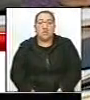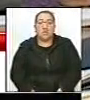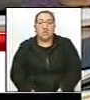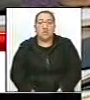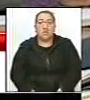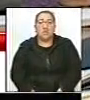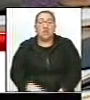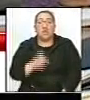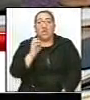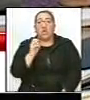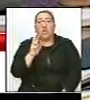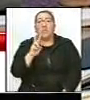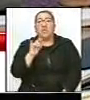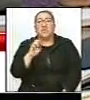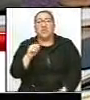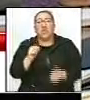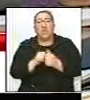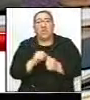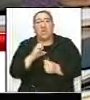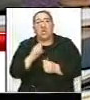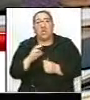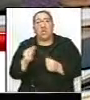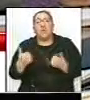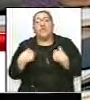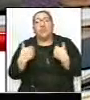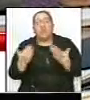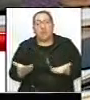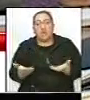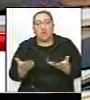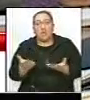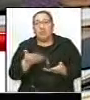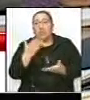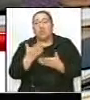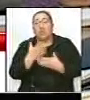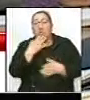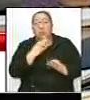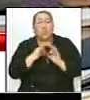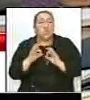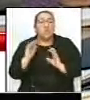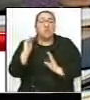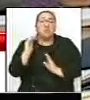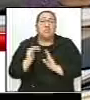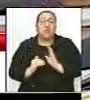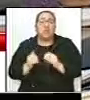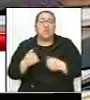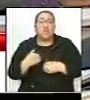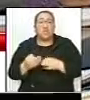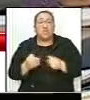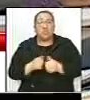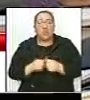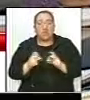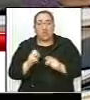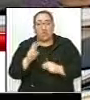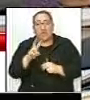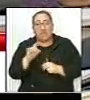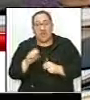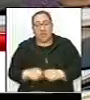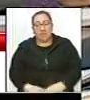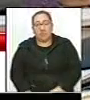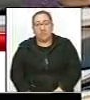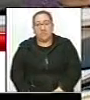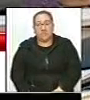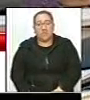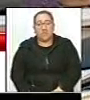complementarios a la coca, también tiene la desnutrición mucho mayor que la que acaba de señalar para el tema del Brian, para la zona del